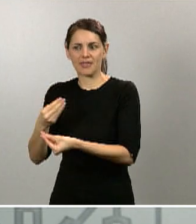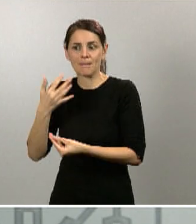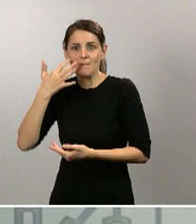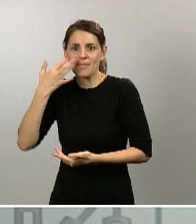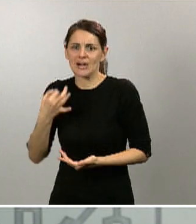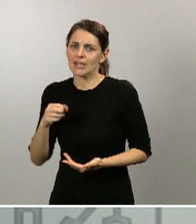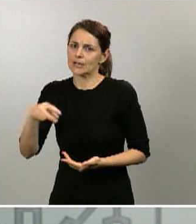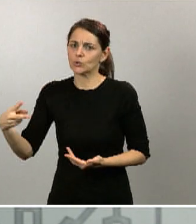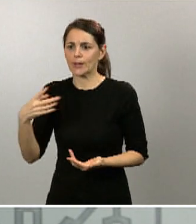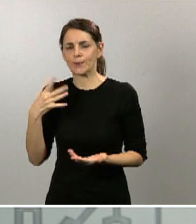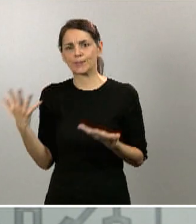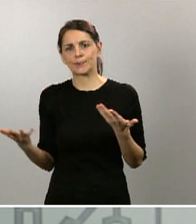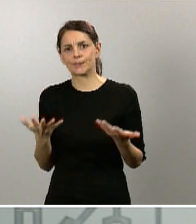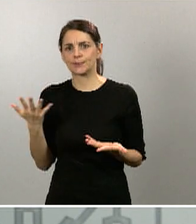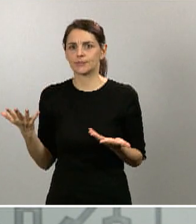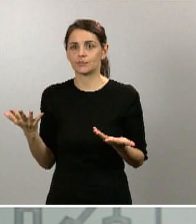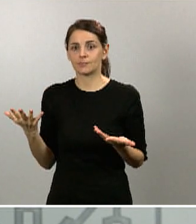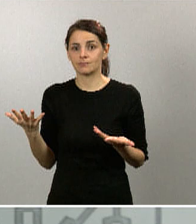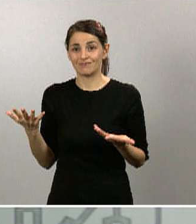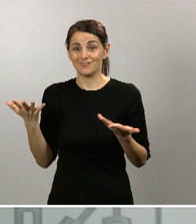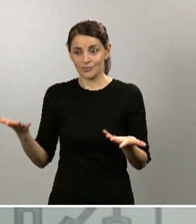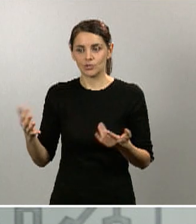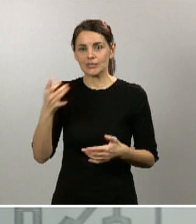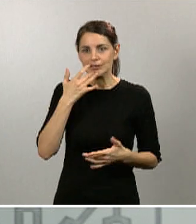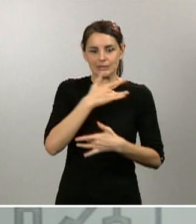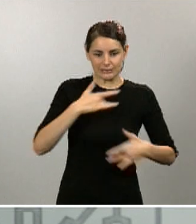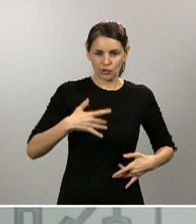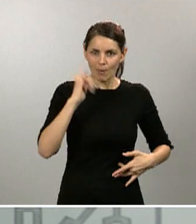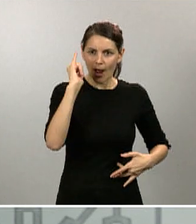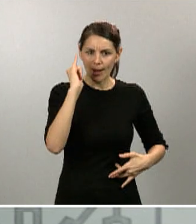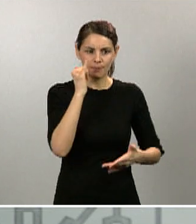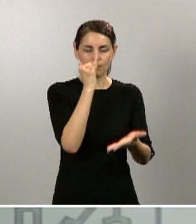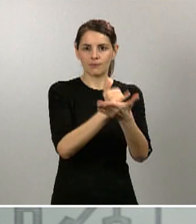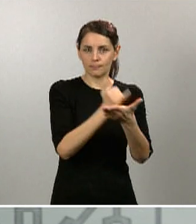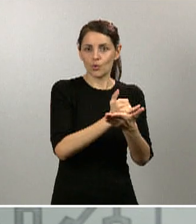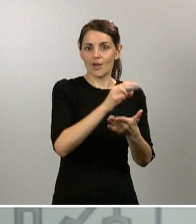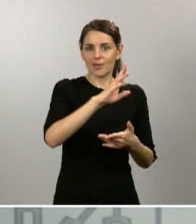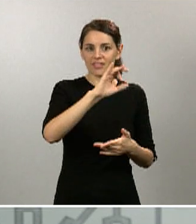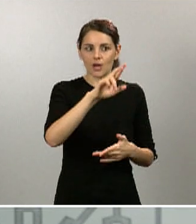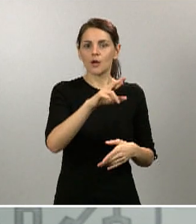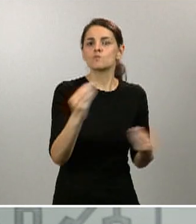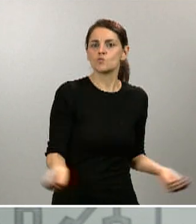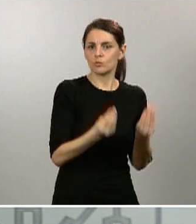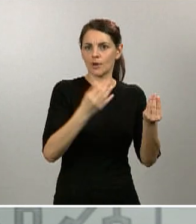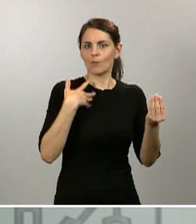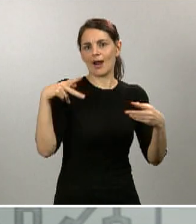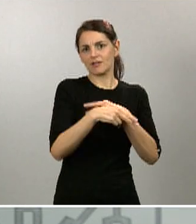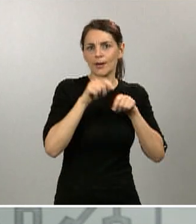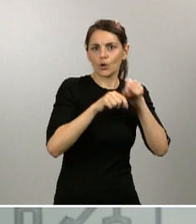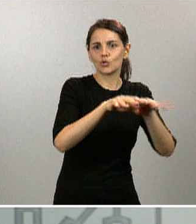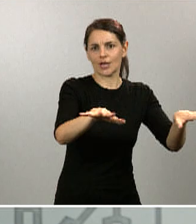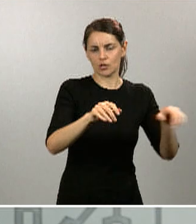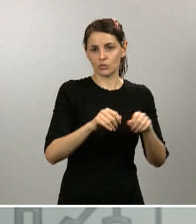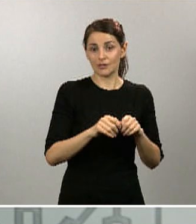cuadro clínico o exposición de alto riesgo que justifique el realizarlas. Por lo tanto, lo que se busca con esta orden es controlar